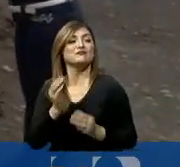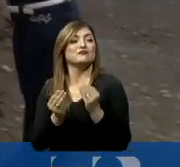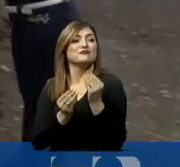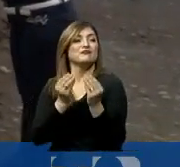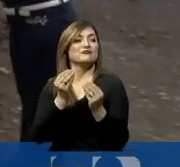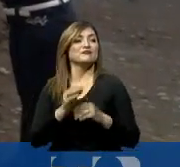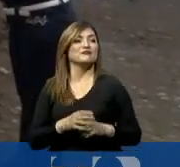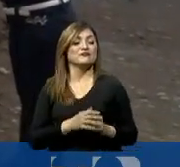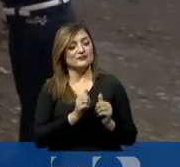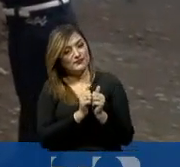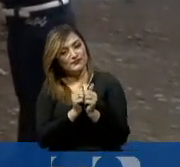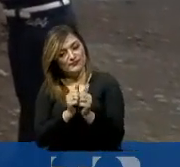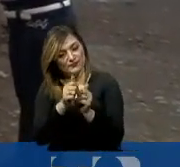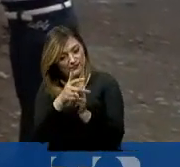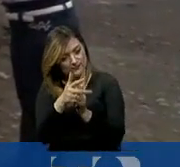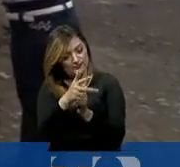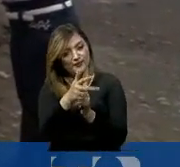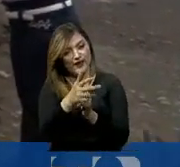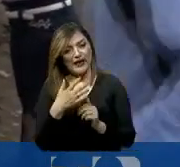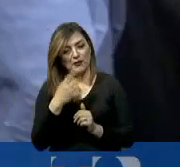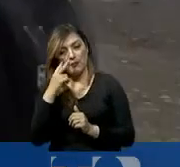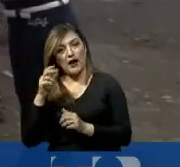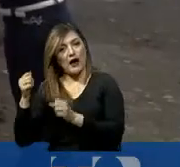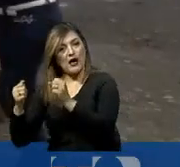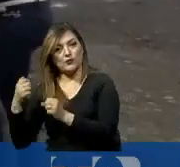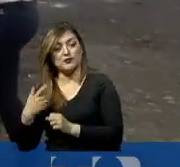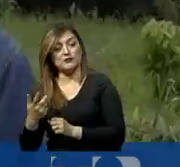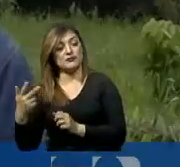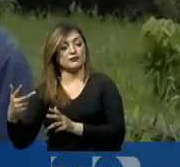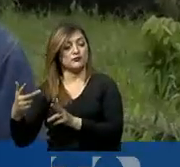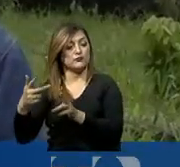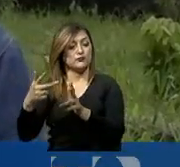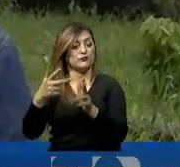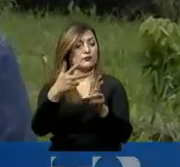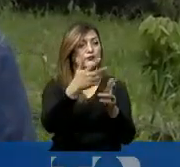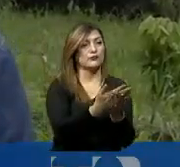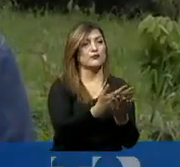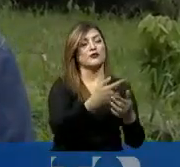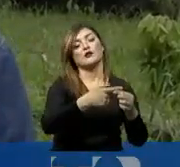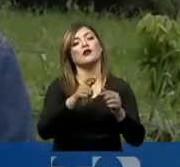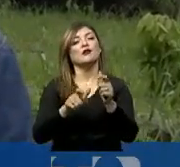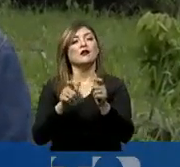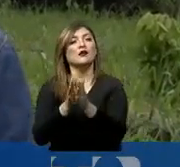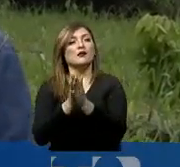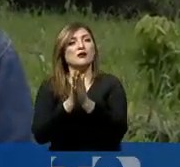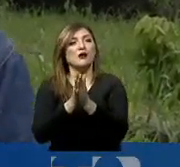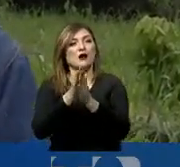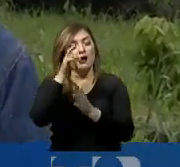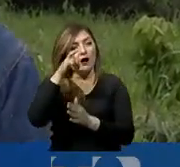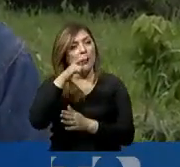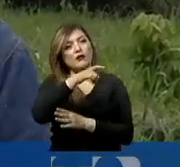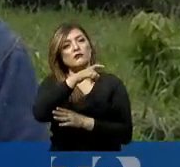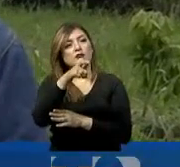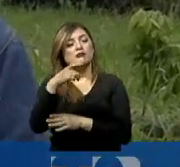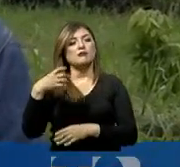el acompañamiento para que con certeza dejarles para que ya se regresen. La gente aquí está pidiendo una veeduría para que